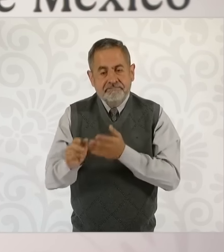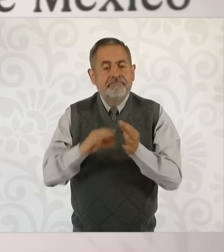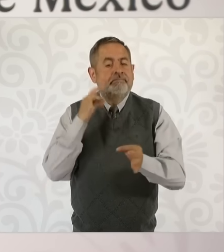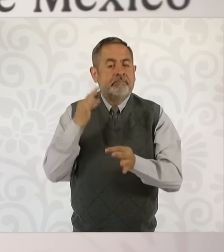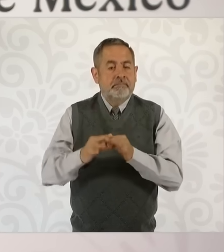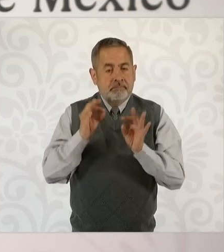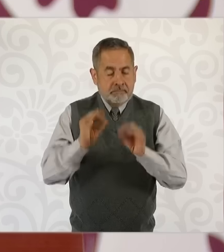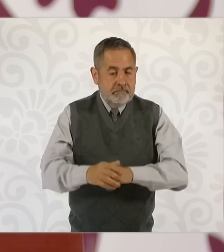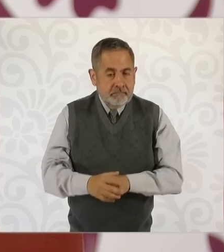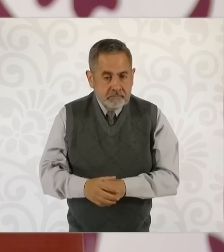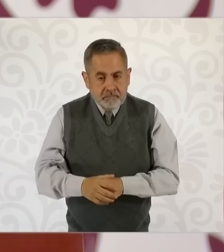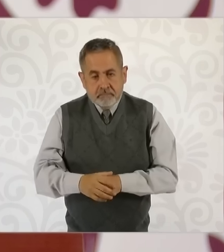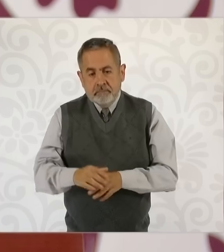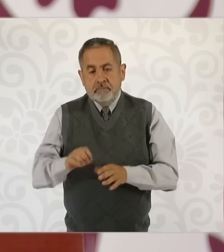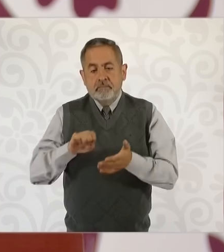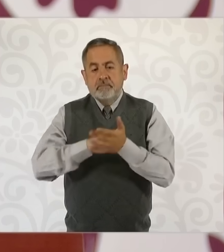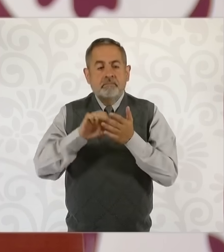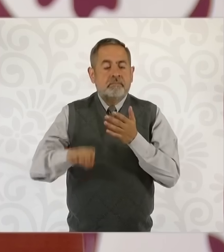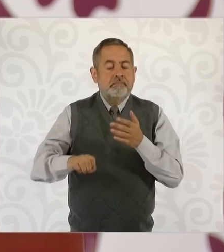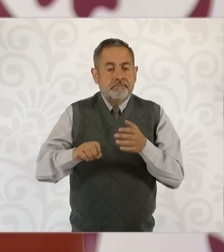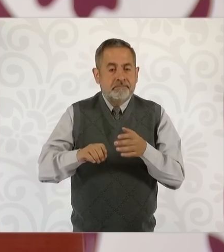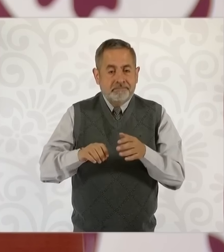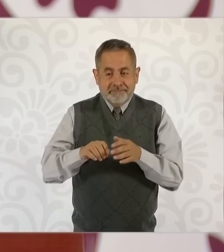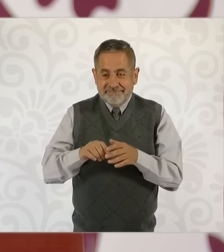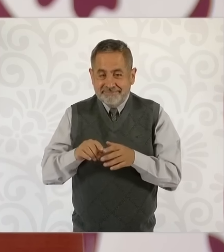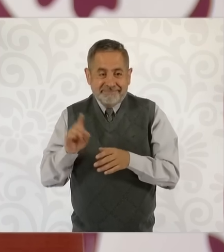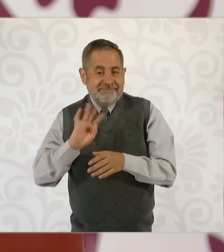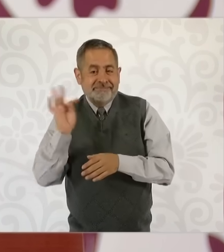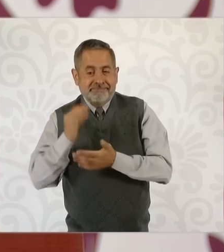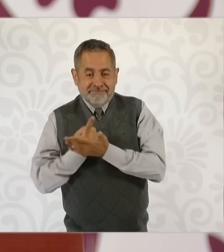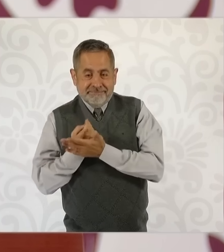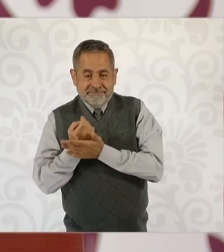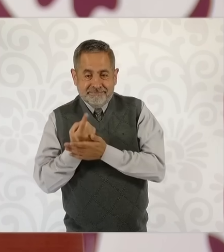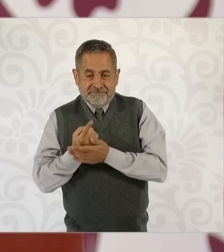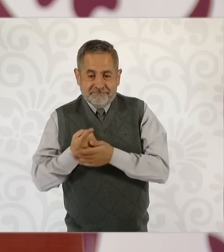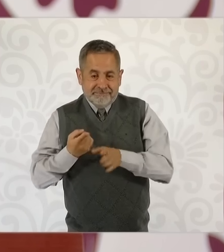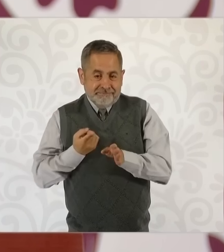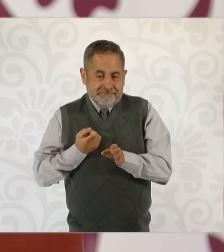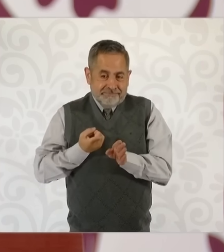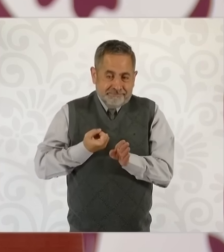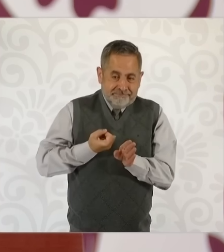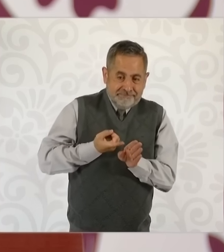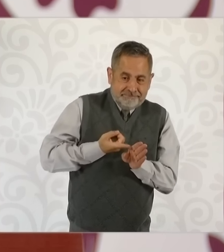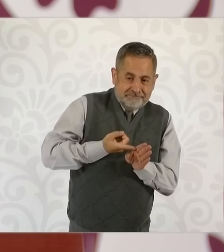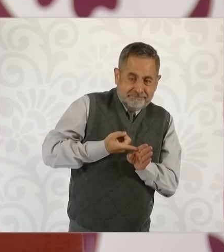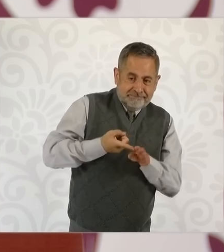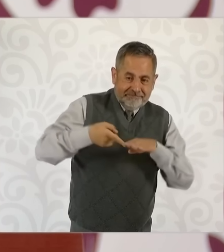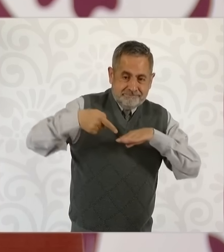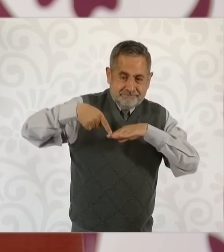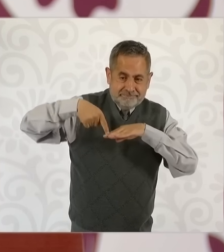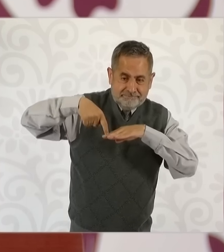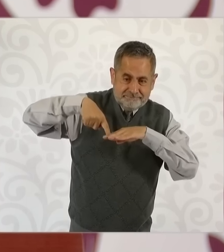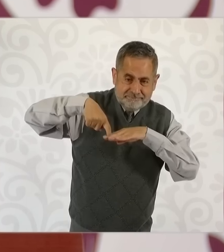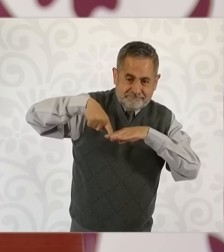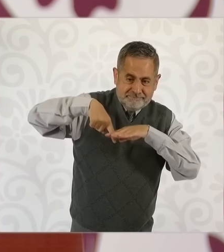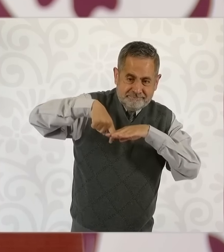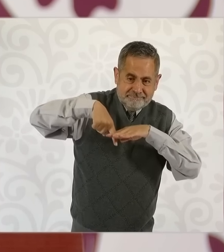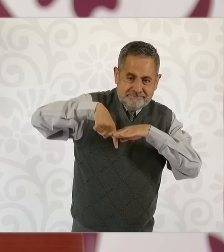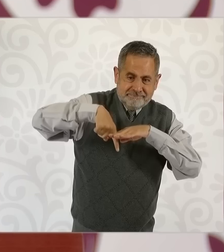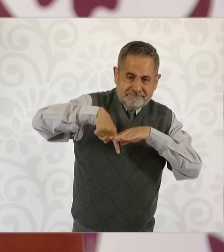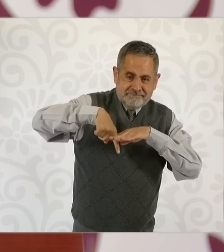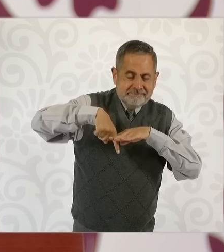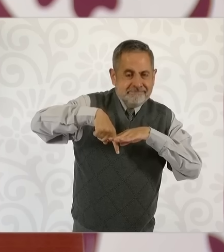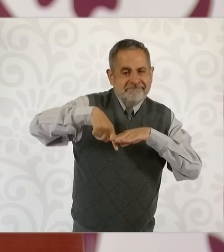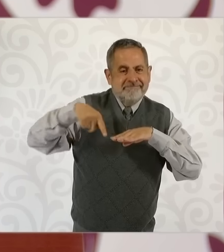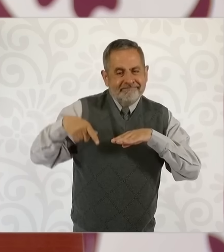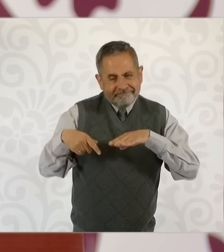lavado quirúrgico. Cuando ya el gusano se mete y se hospeda en el tejido,